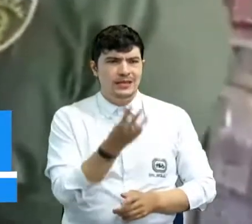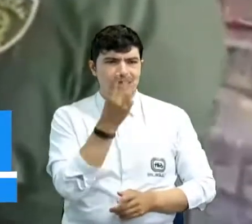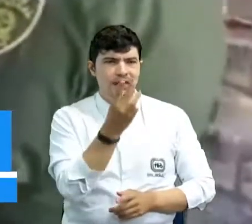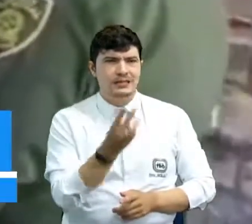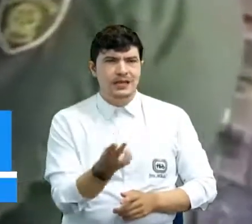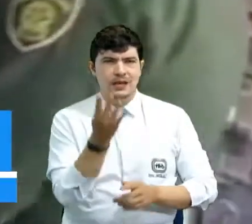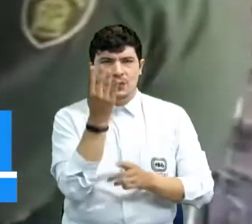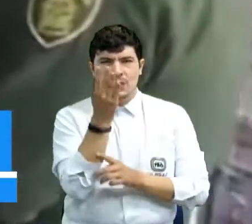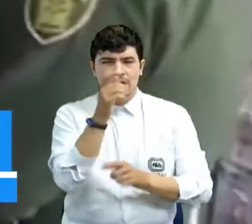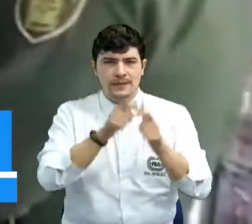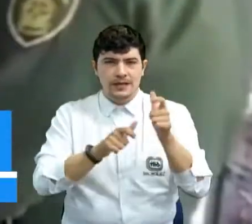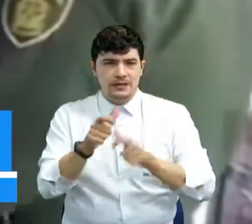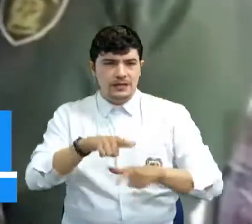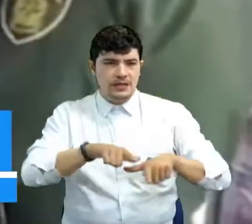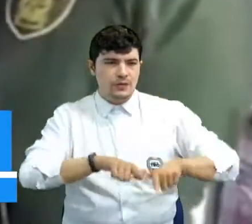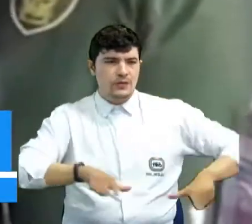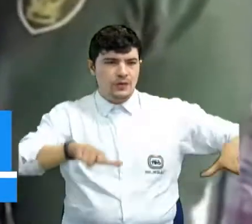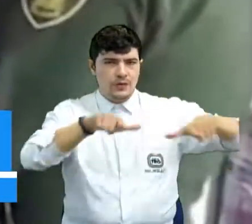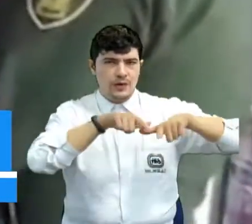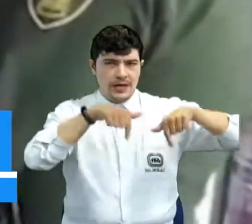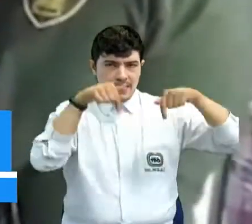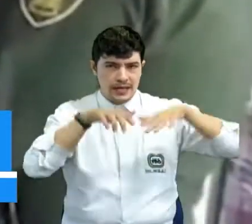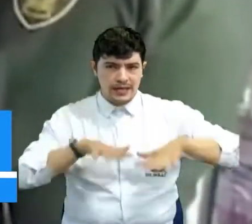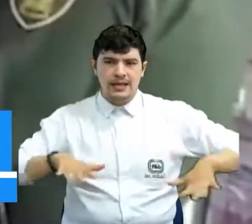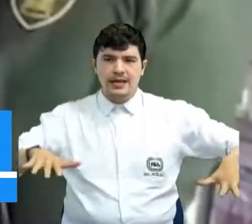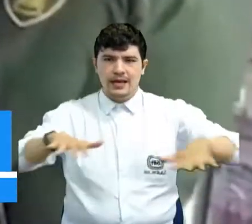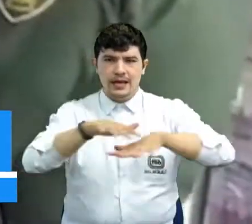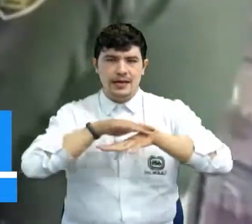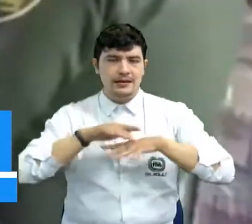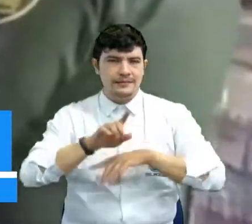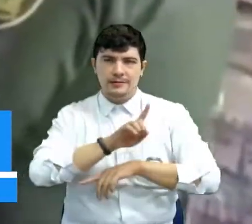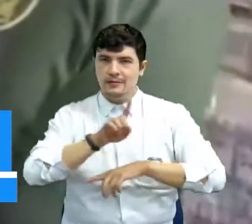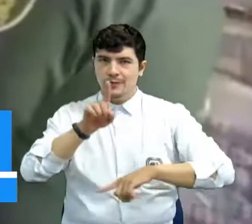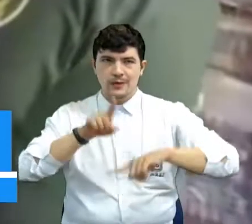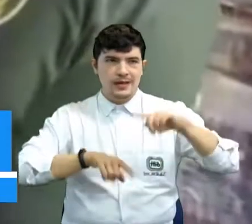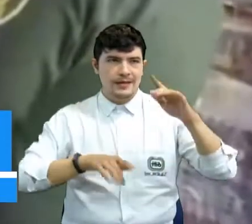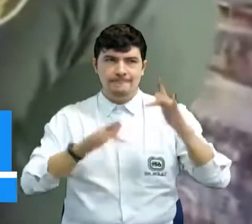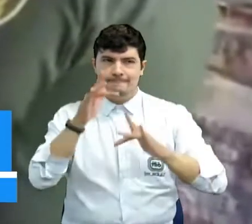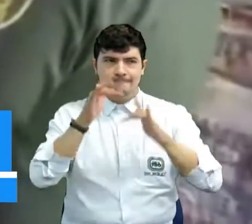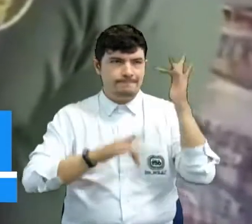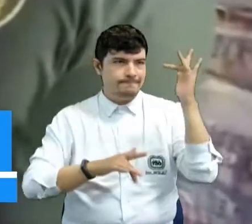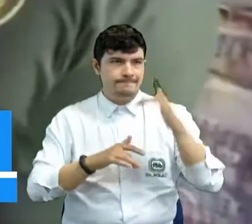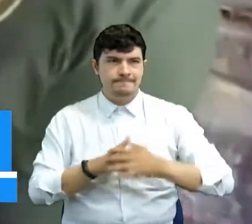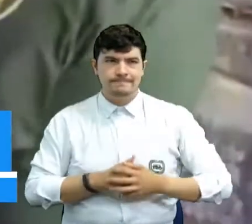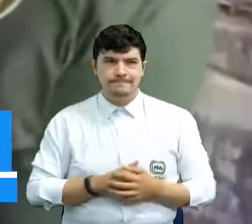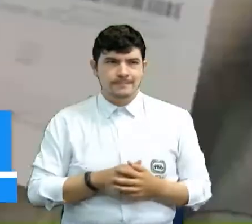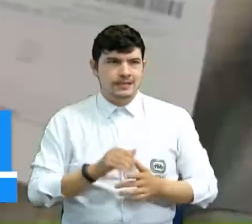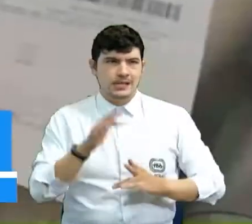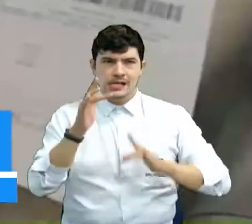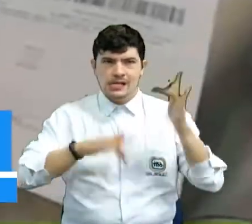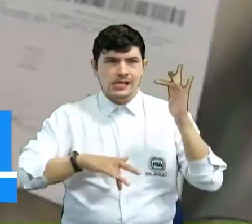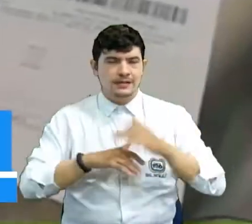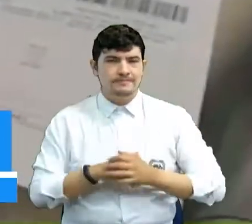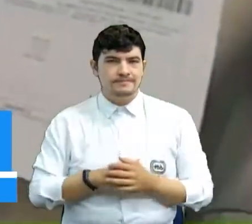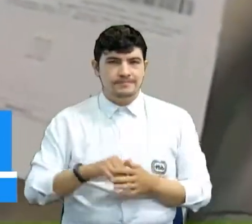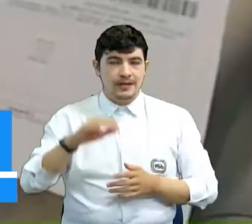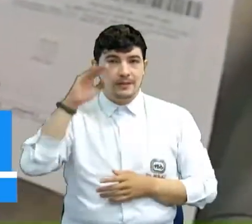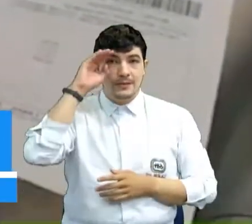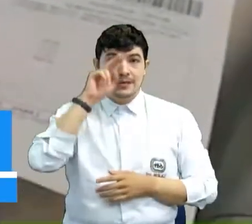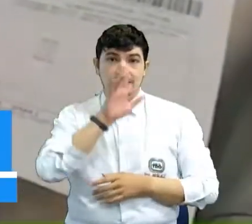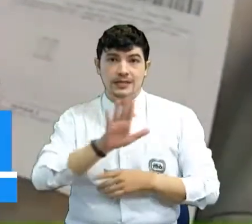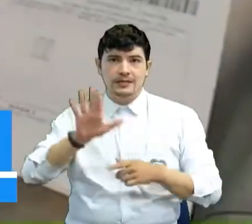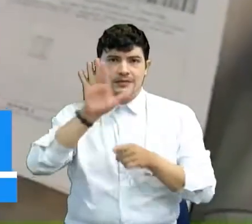personas en un espacio que no es el adecuado. No es el adecuado. La Policía Nacional